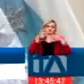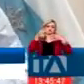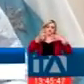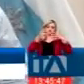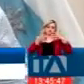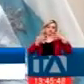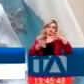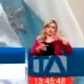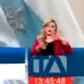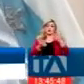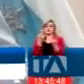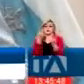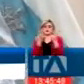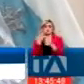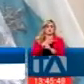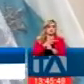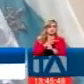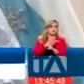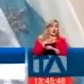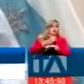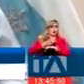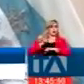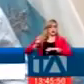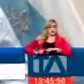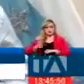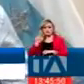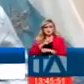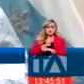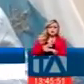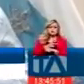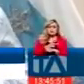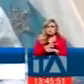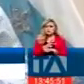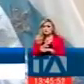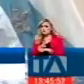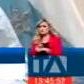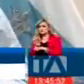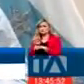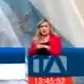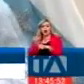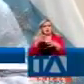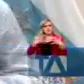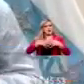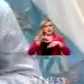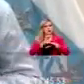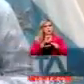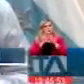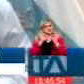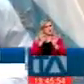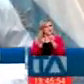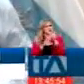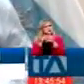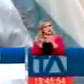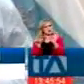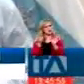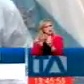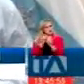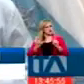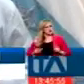visitas virtuales, la autoridad china comprobó los excelentes procesos. Estoy seguro que